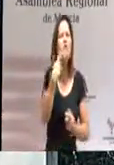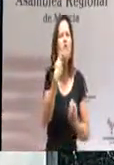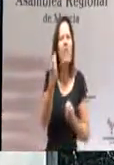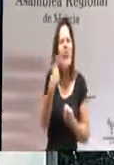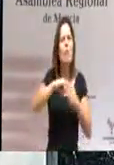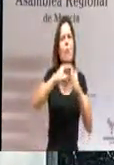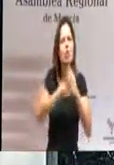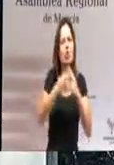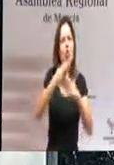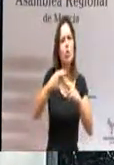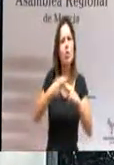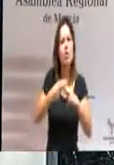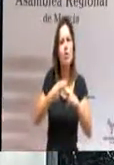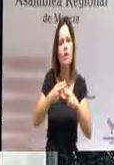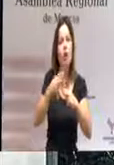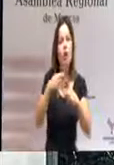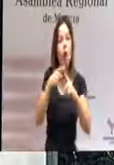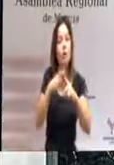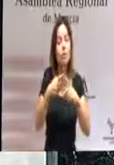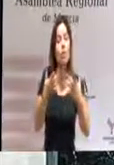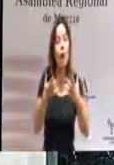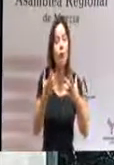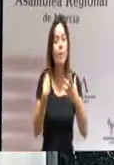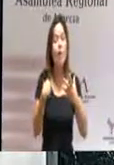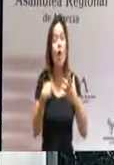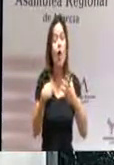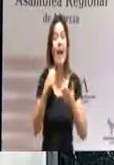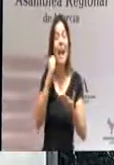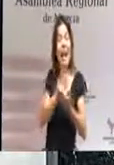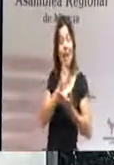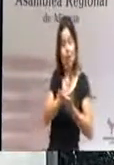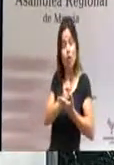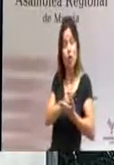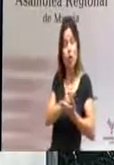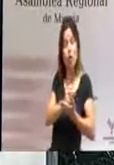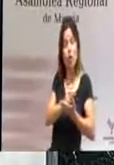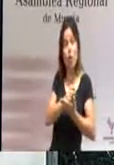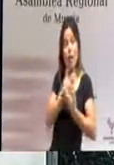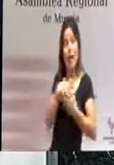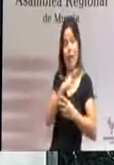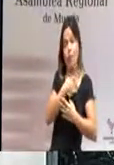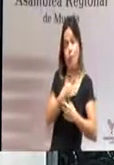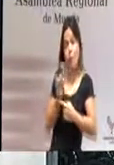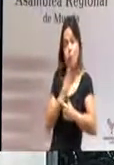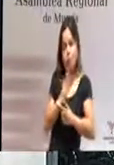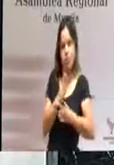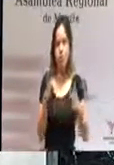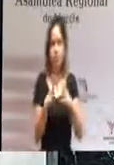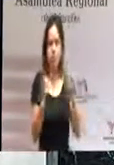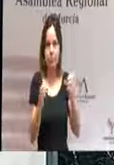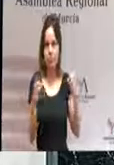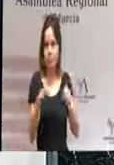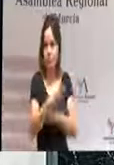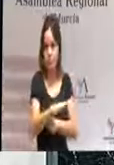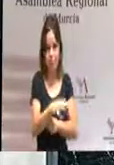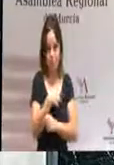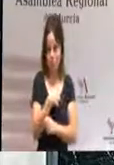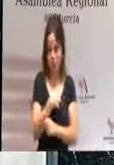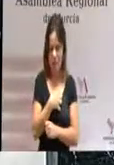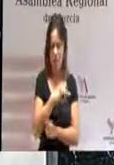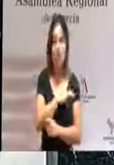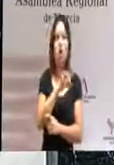proyecto político que sea capaz de enfrentar los desafíos que se plantean a la región de Murcia. Señor Sánchez,